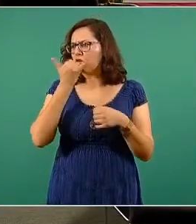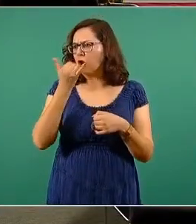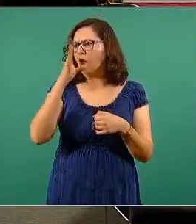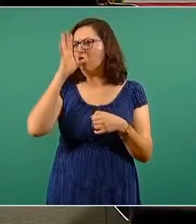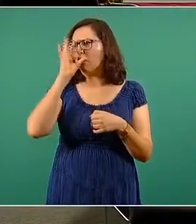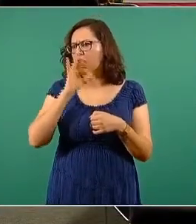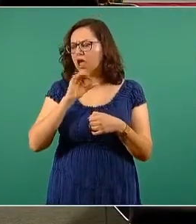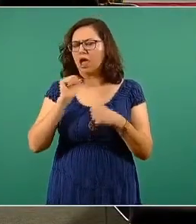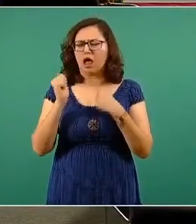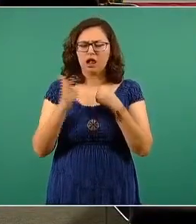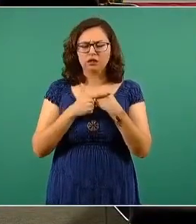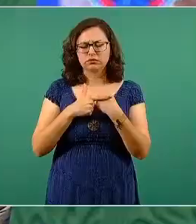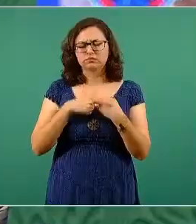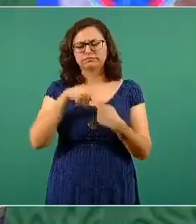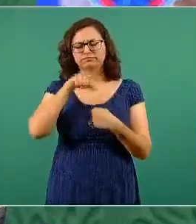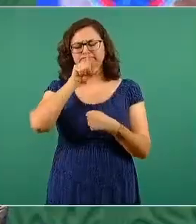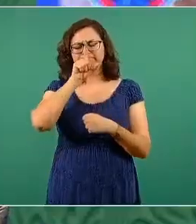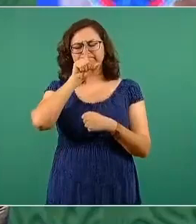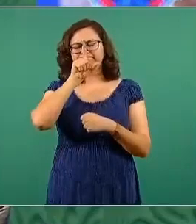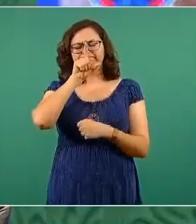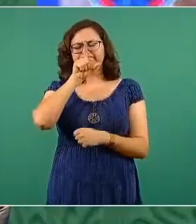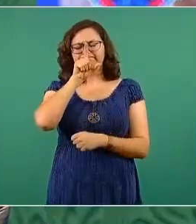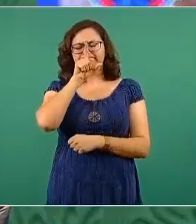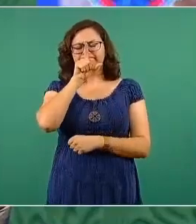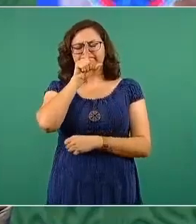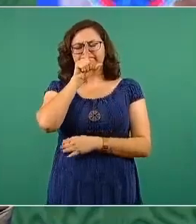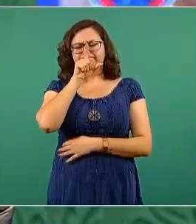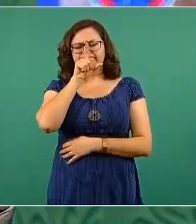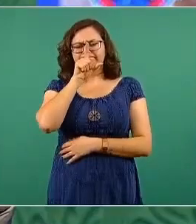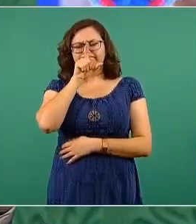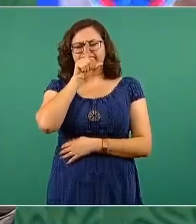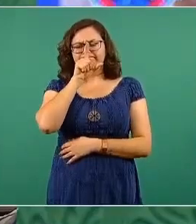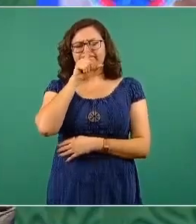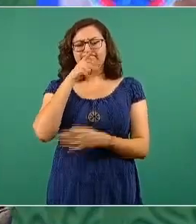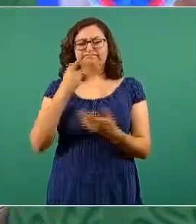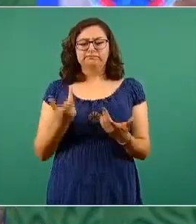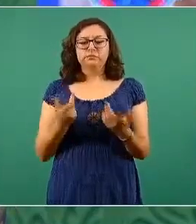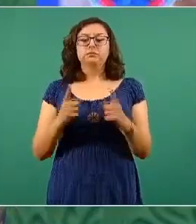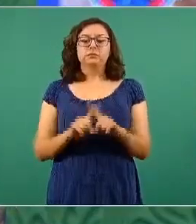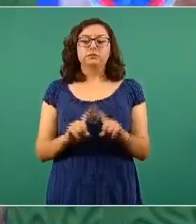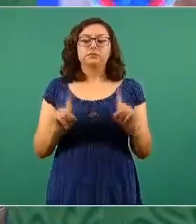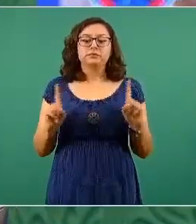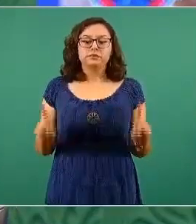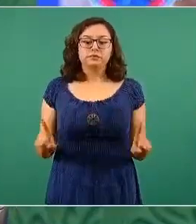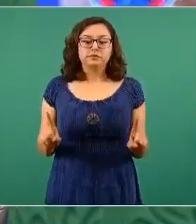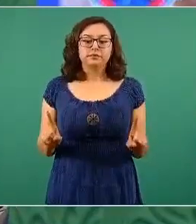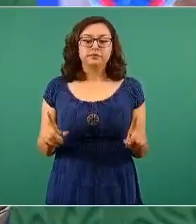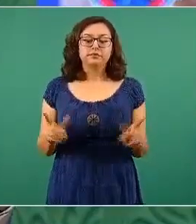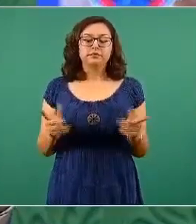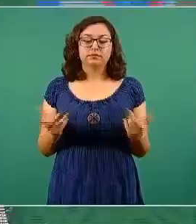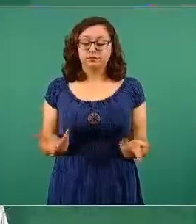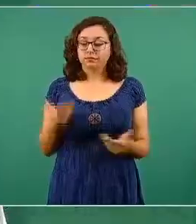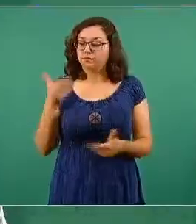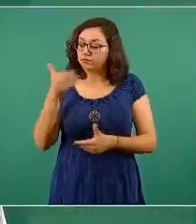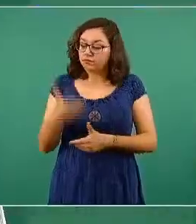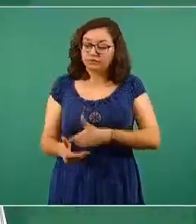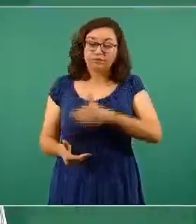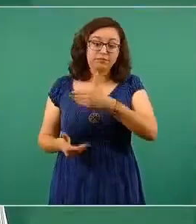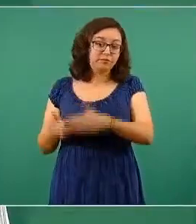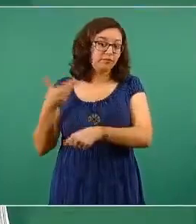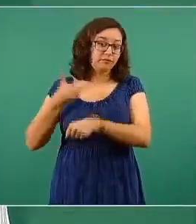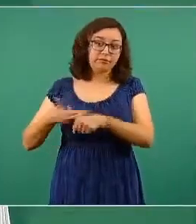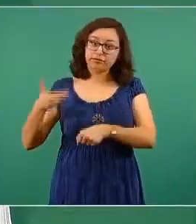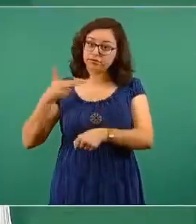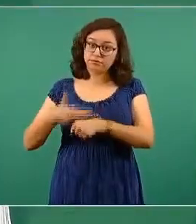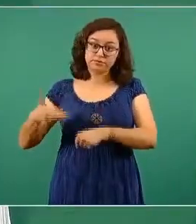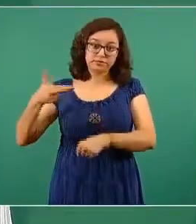porque en un momento determinado no se tenga el dato de la persona, son o están ligadas directamente a los procesos